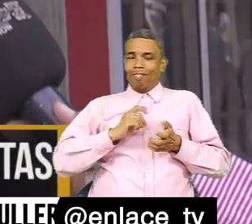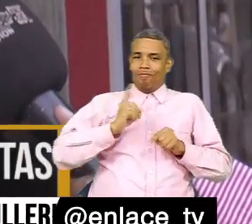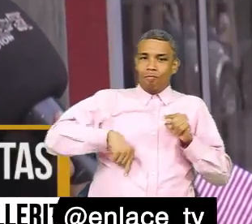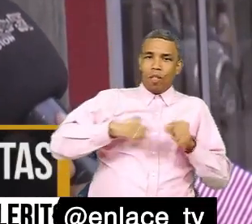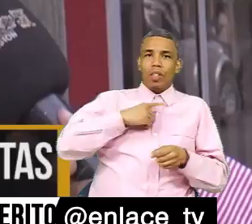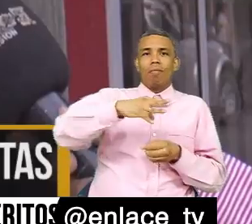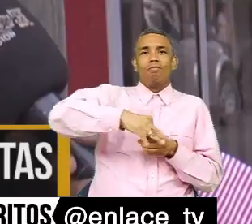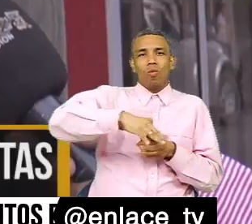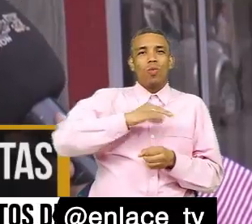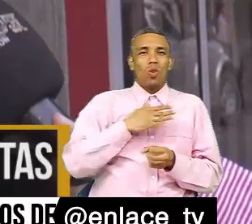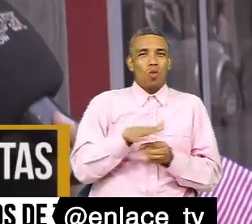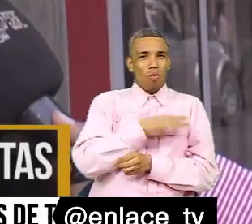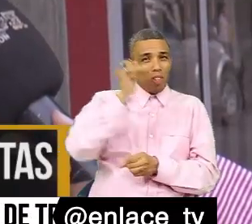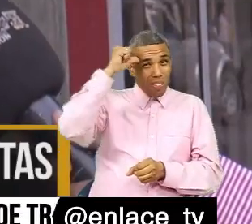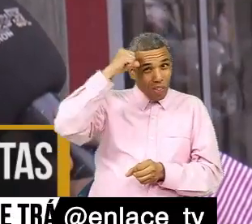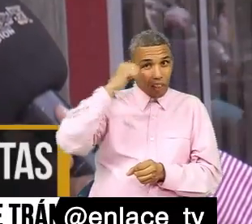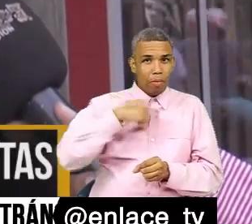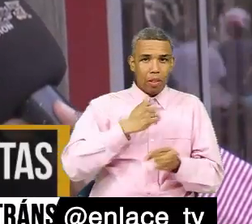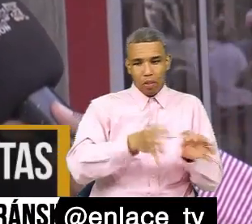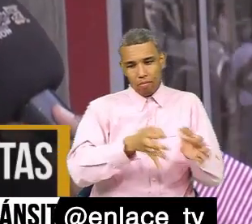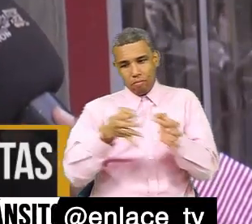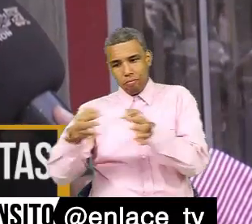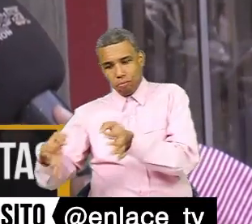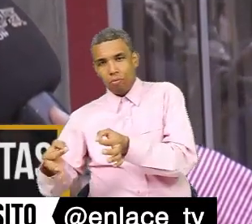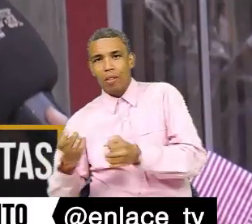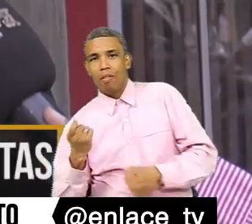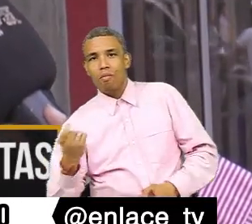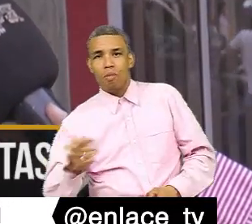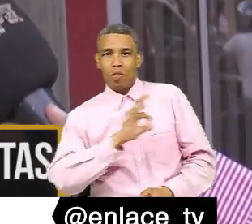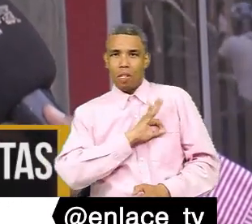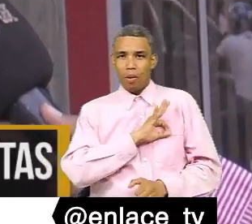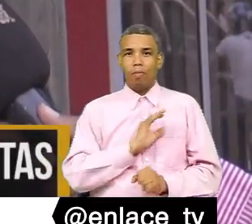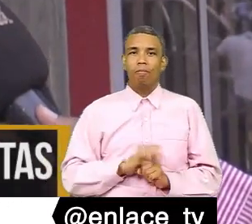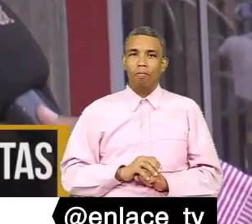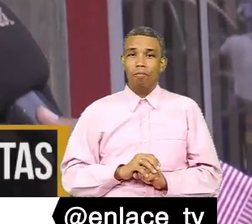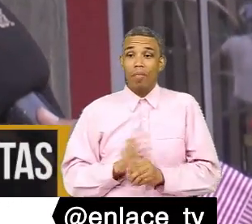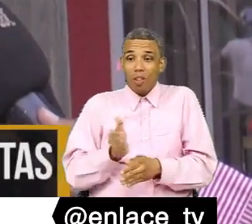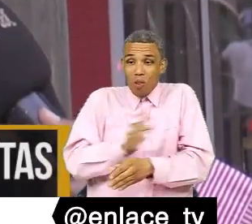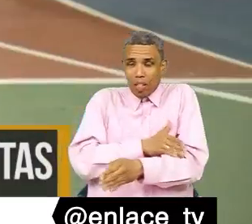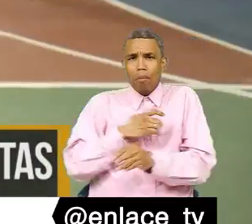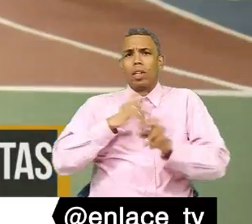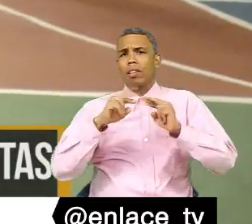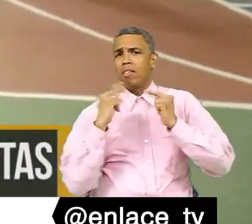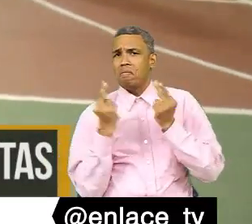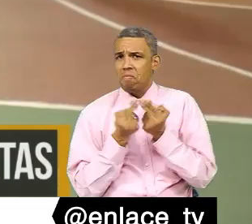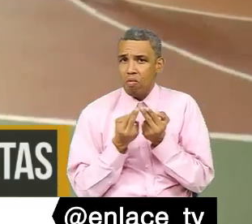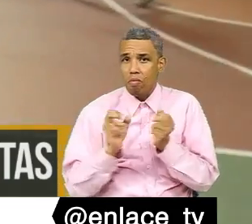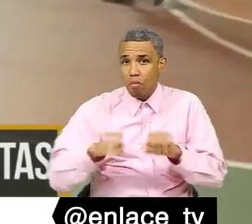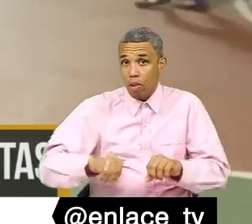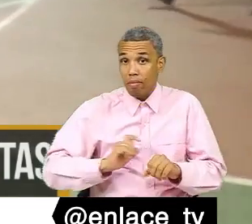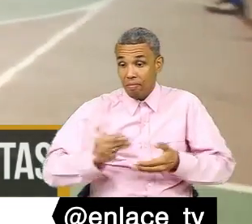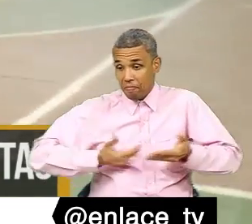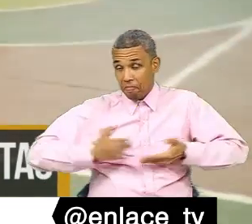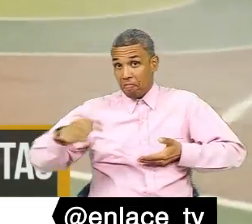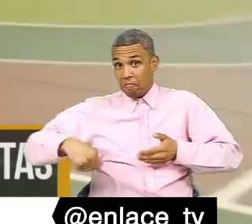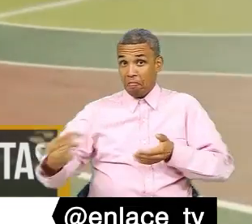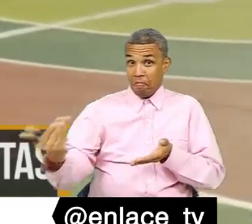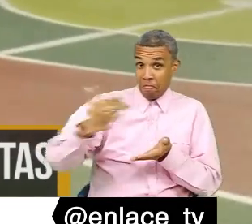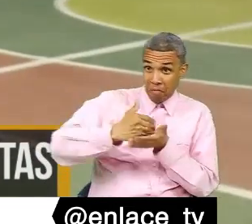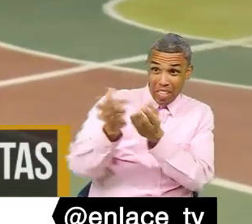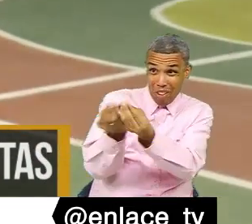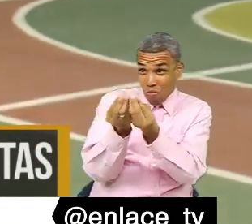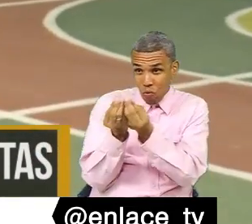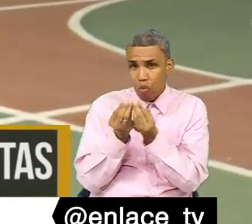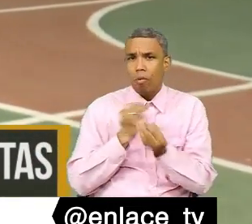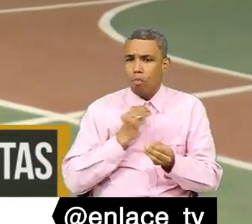día lunes a las 7 de la noche tenemos el congresillo técnico aquí en el referee. Los interesados pueden retirar las planillas aquí en el referee. Para este torneo se espera tener un